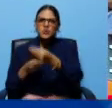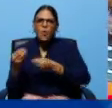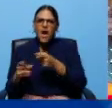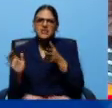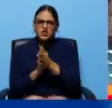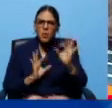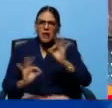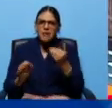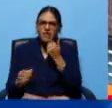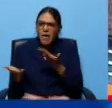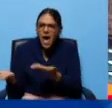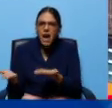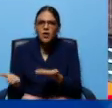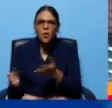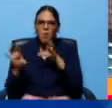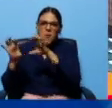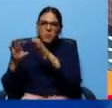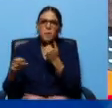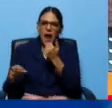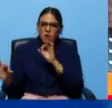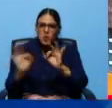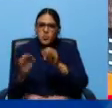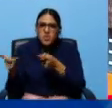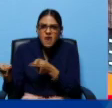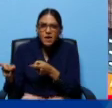paleolítica. Está haciendo la paleolítica.